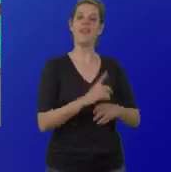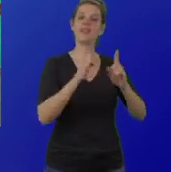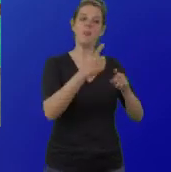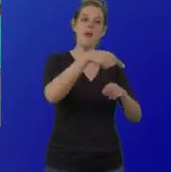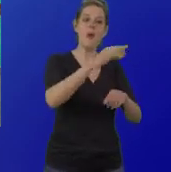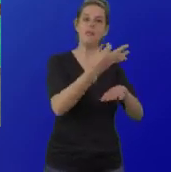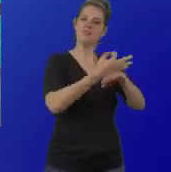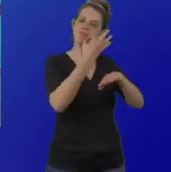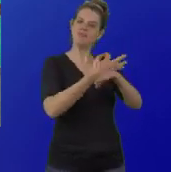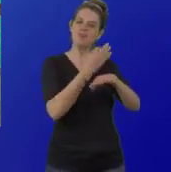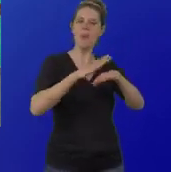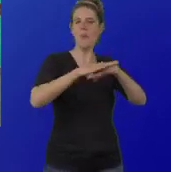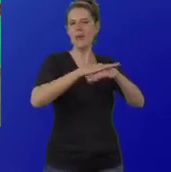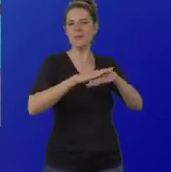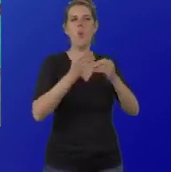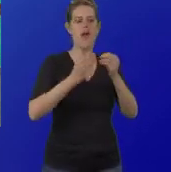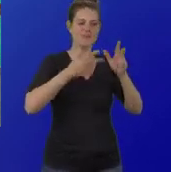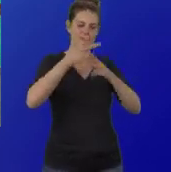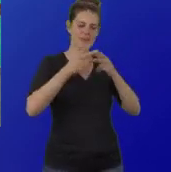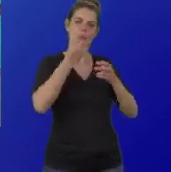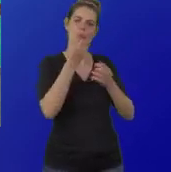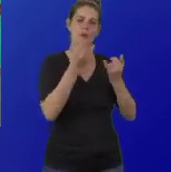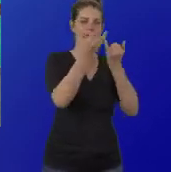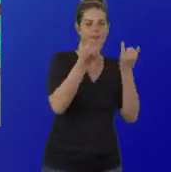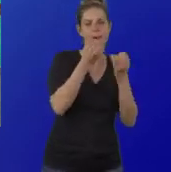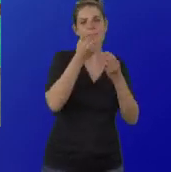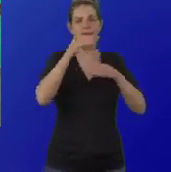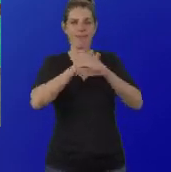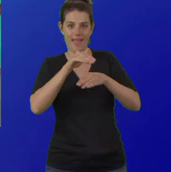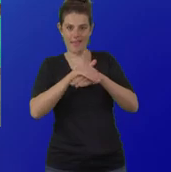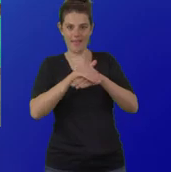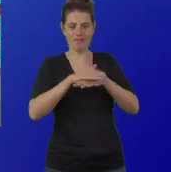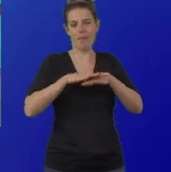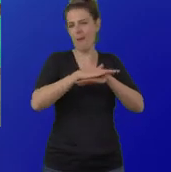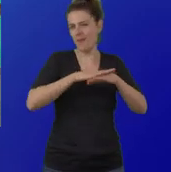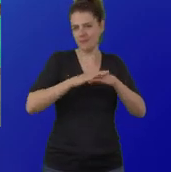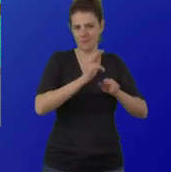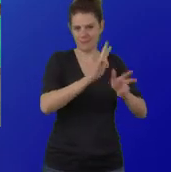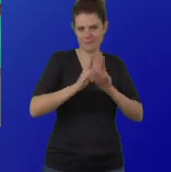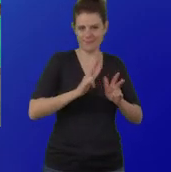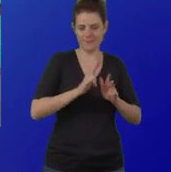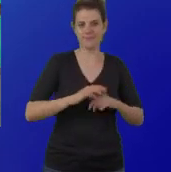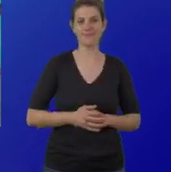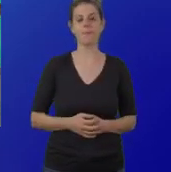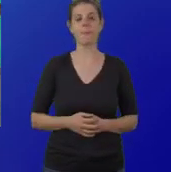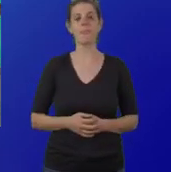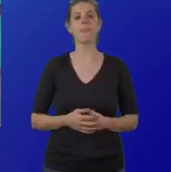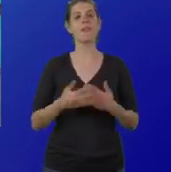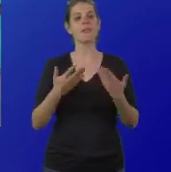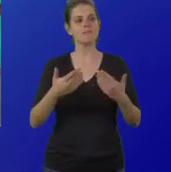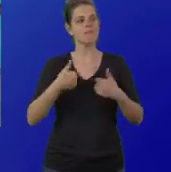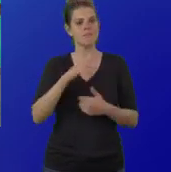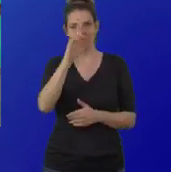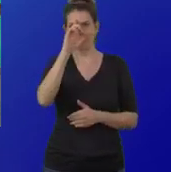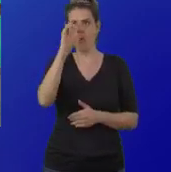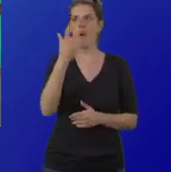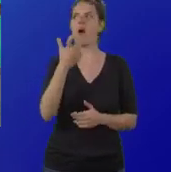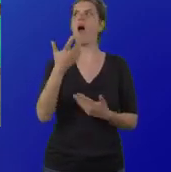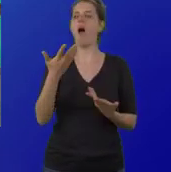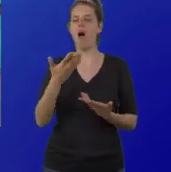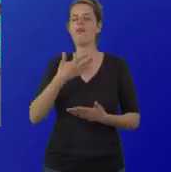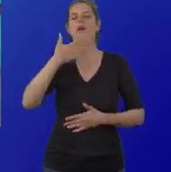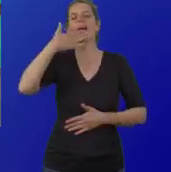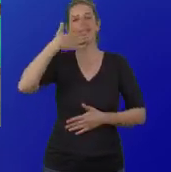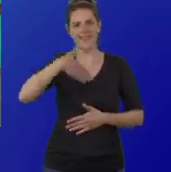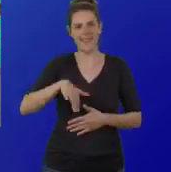hicieron entender qué señas tenía que hacer yo para decir buenas tardes, buenos días, y cuestiones básicas. Ese clic me hizo entender